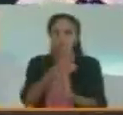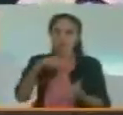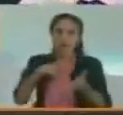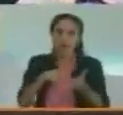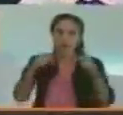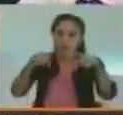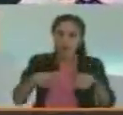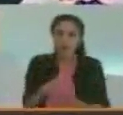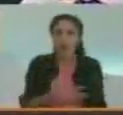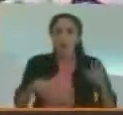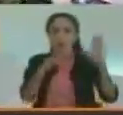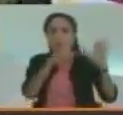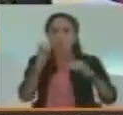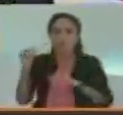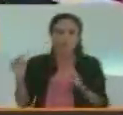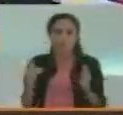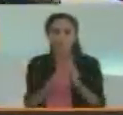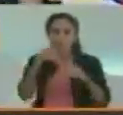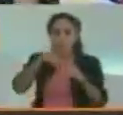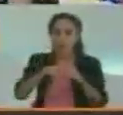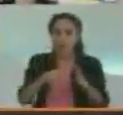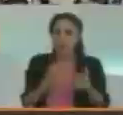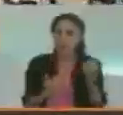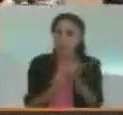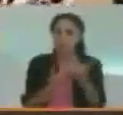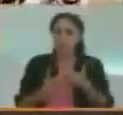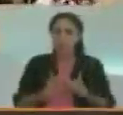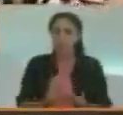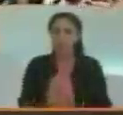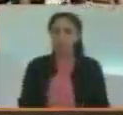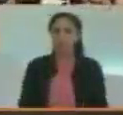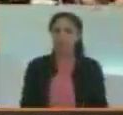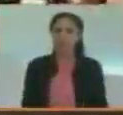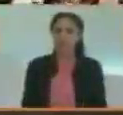más de 800.000 votos.